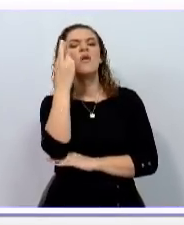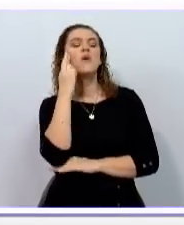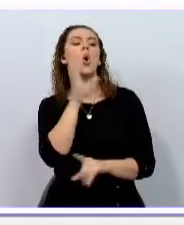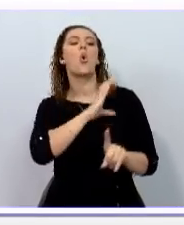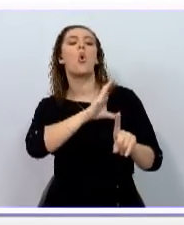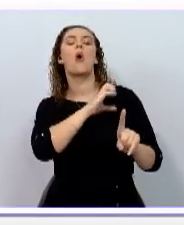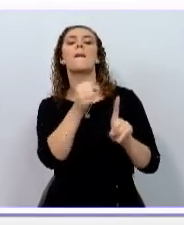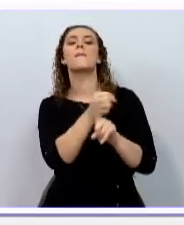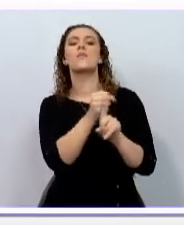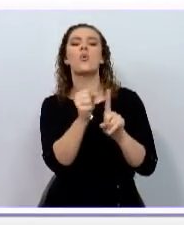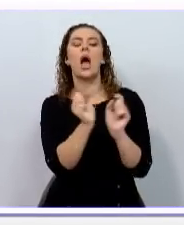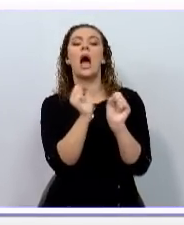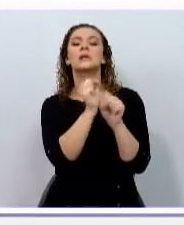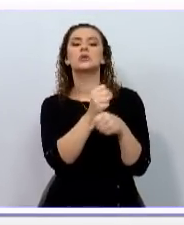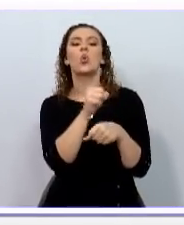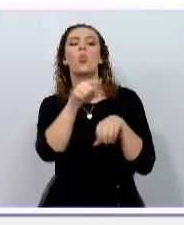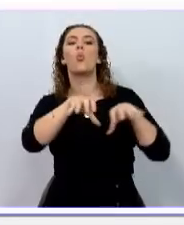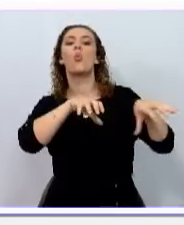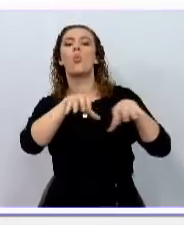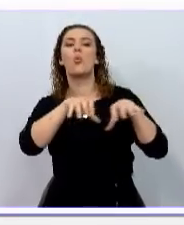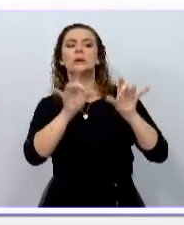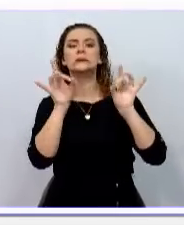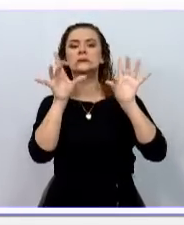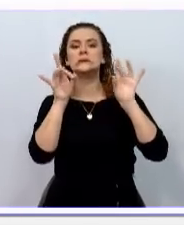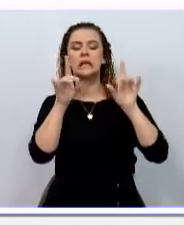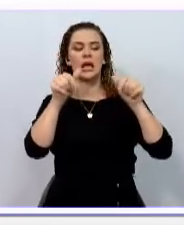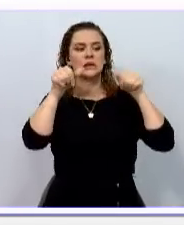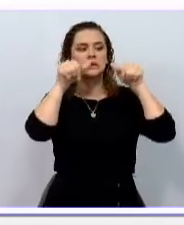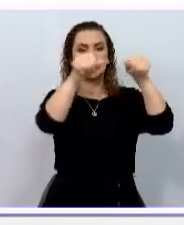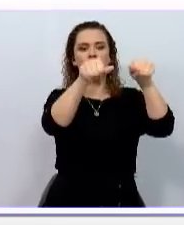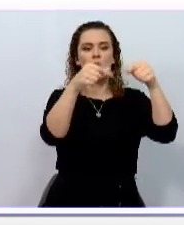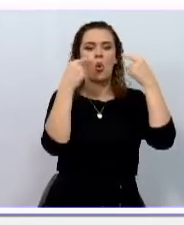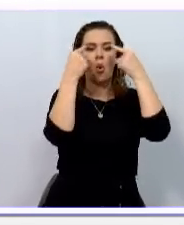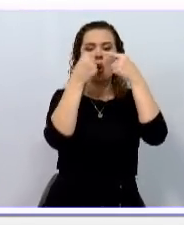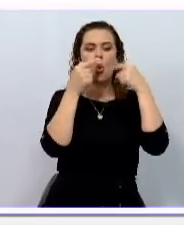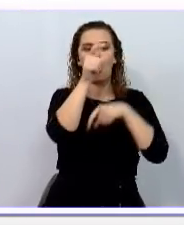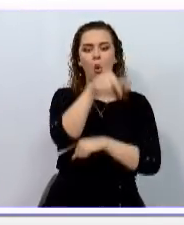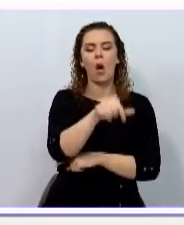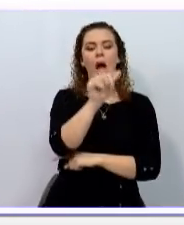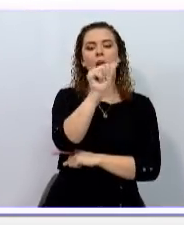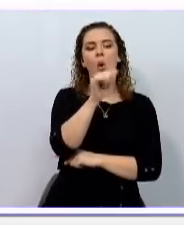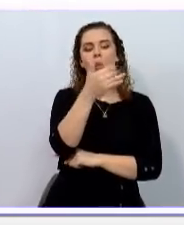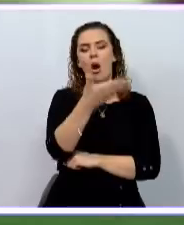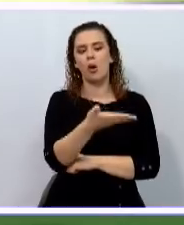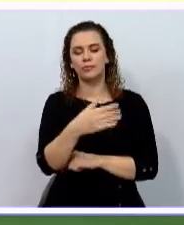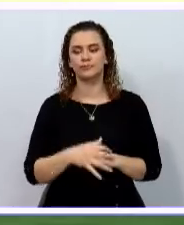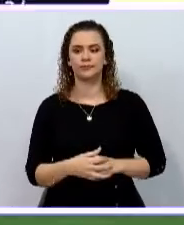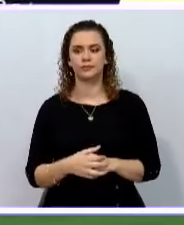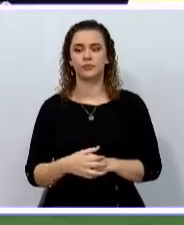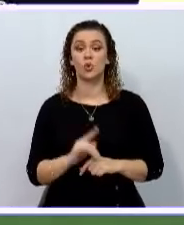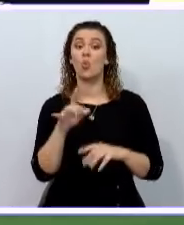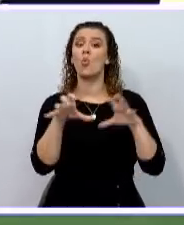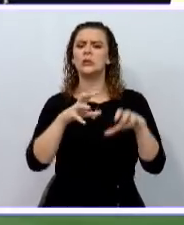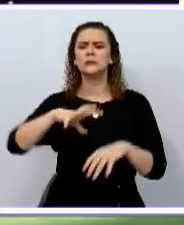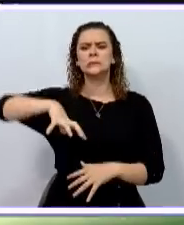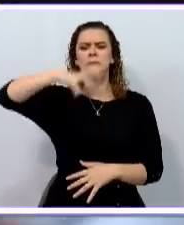conducta violenta al cometer un acto de brutalidad al meter los dedos entre los ojos de un adversario una acción